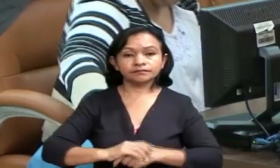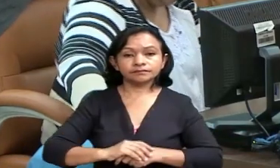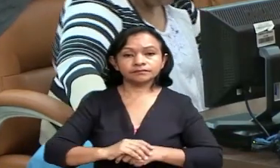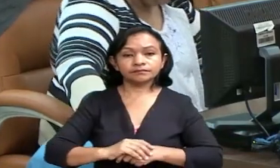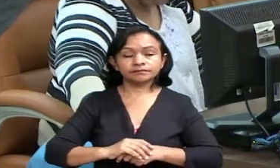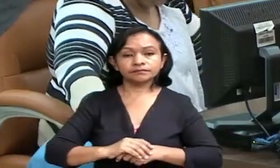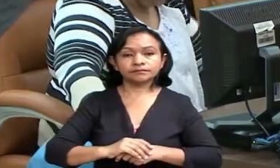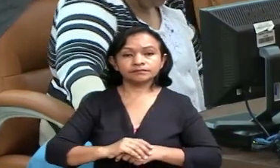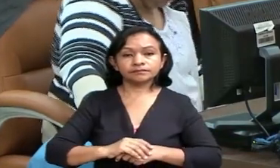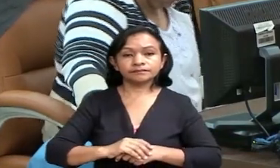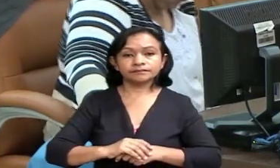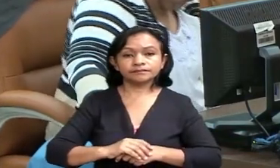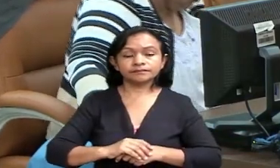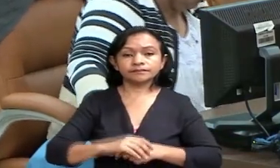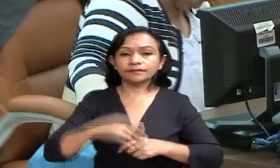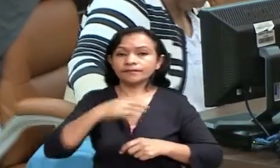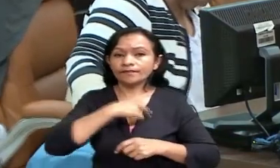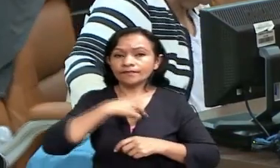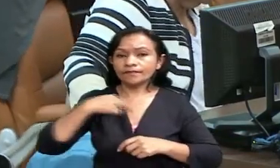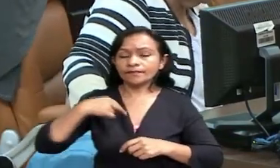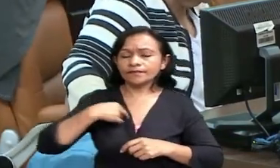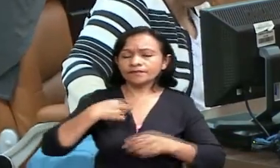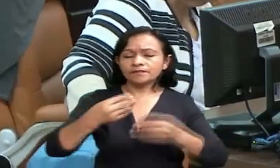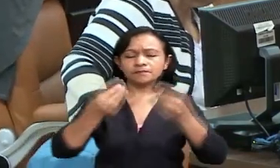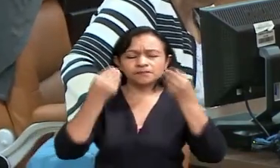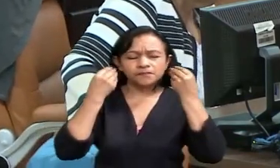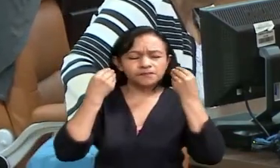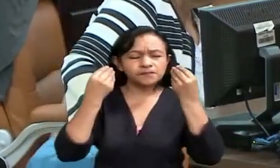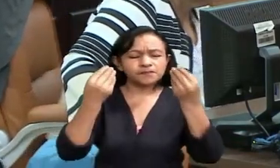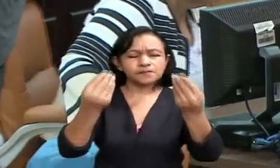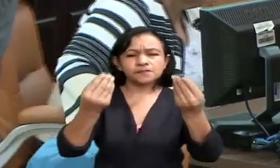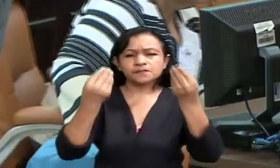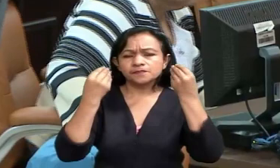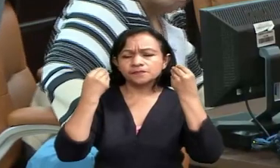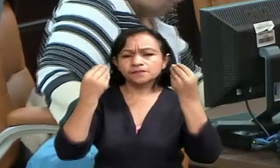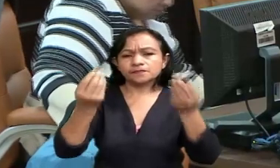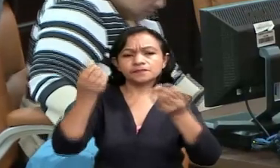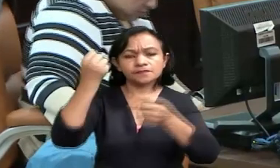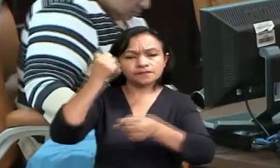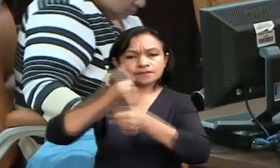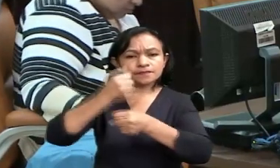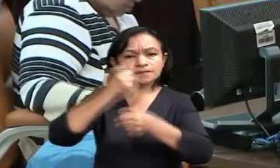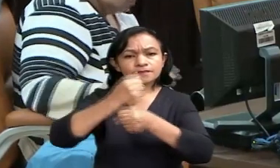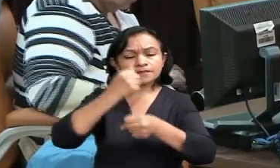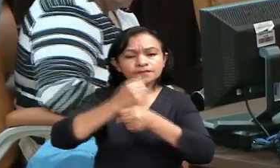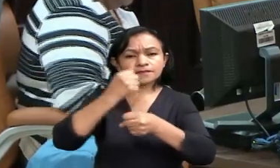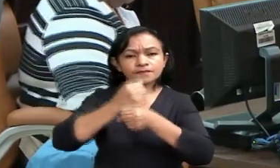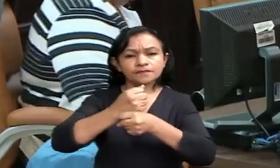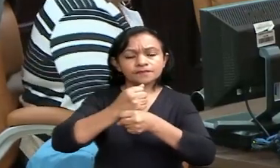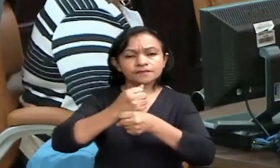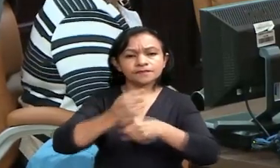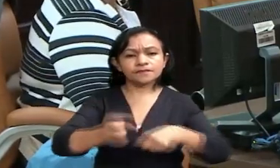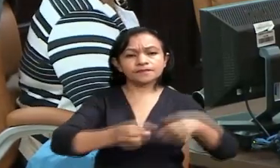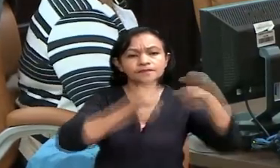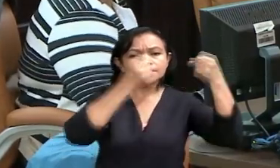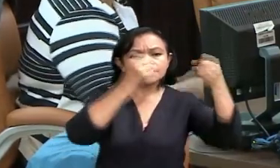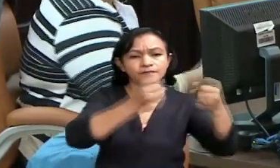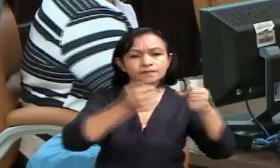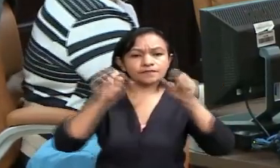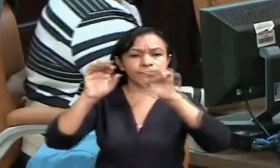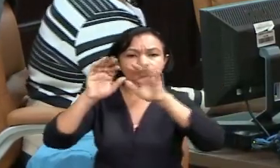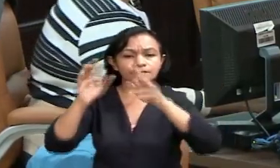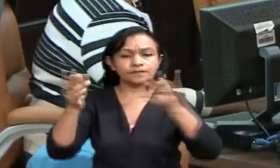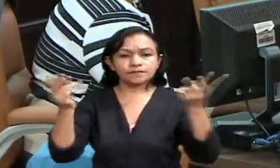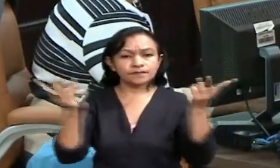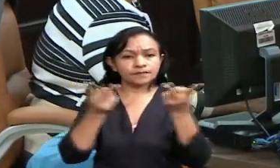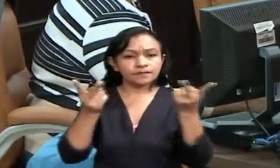que genera miles de empleos para las y los